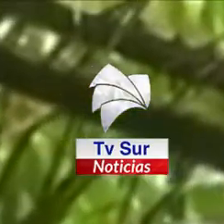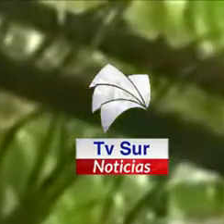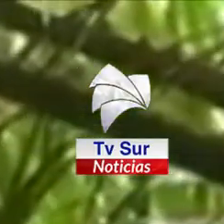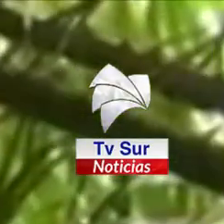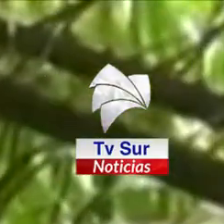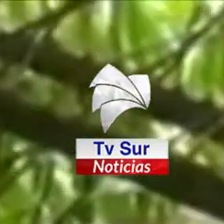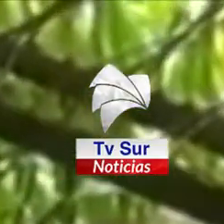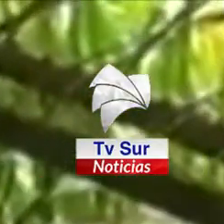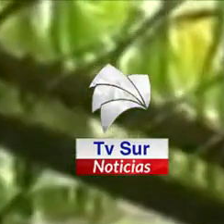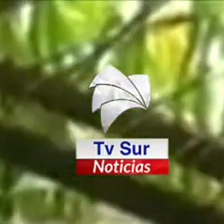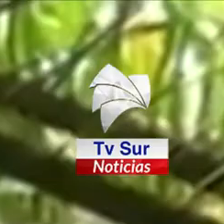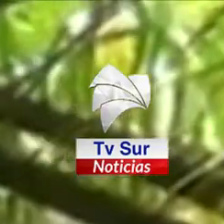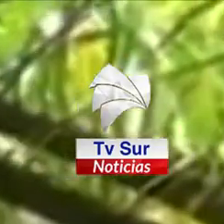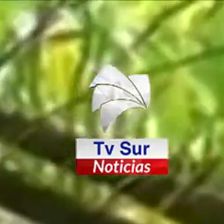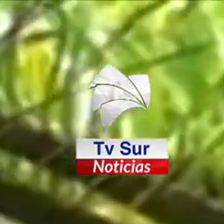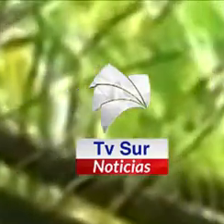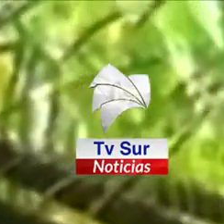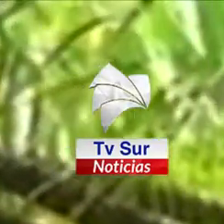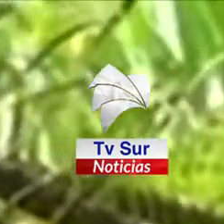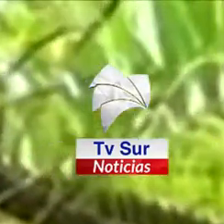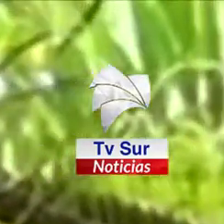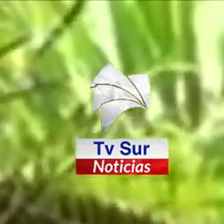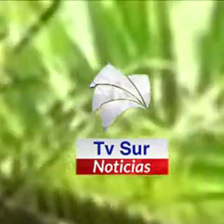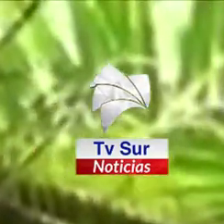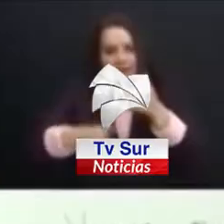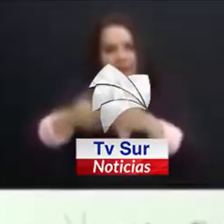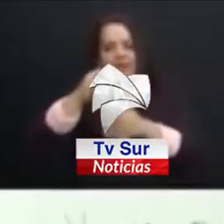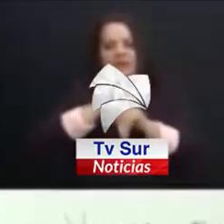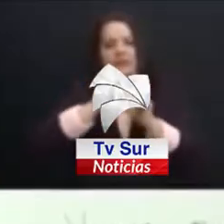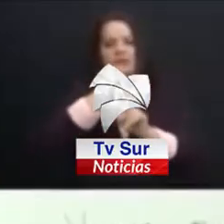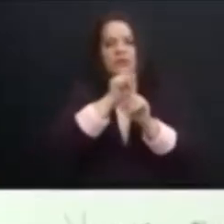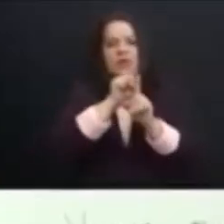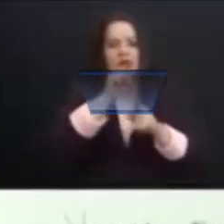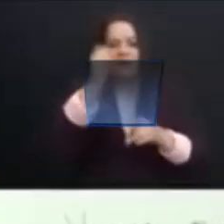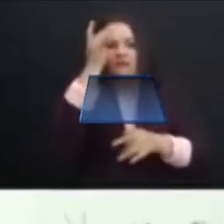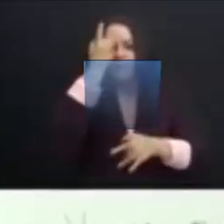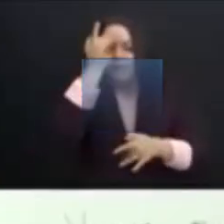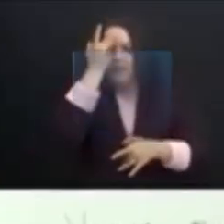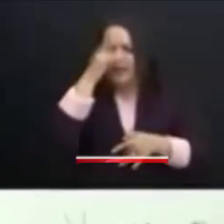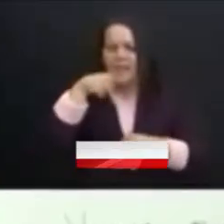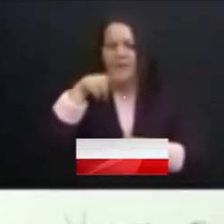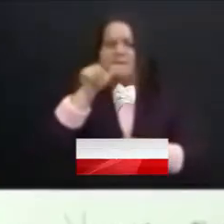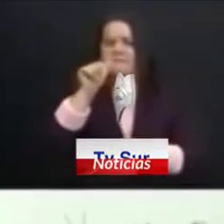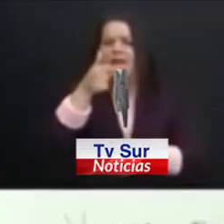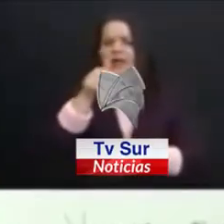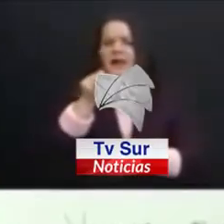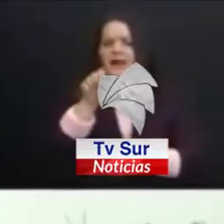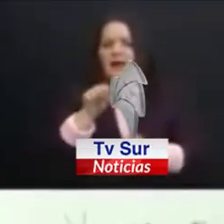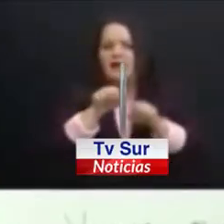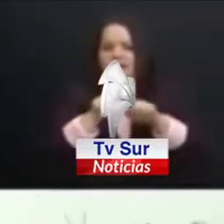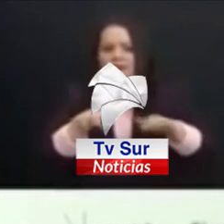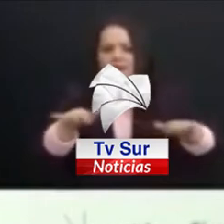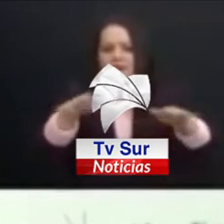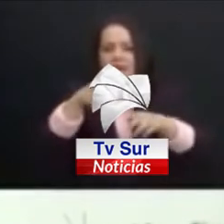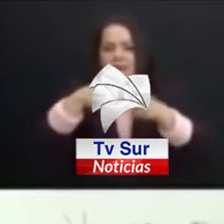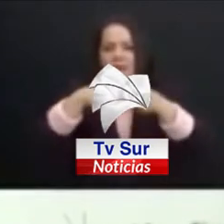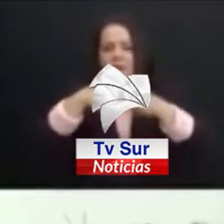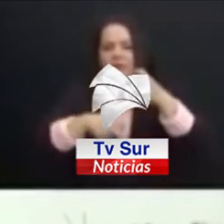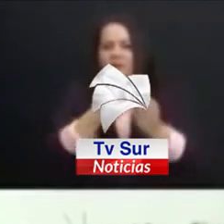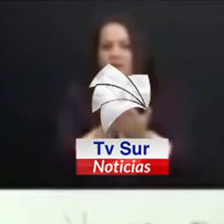aquellas circunstancias de enfermedades, de plagas, de problemas económicos que se enfrentaron, de